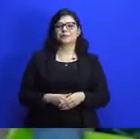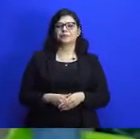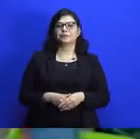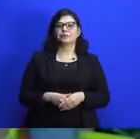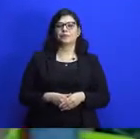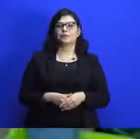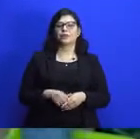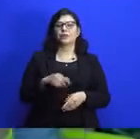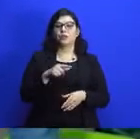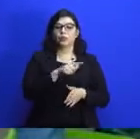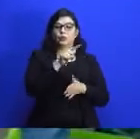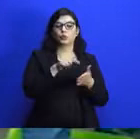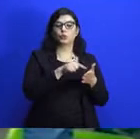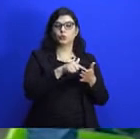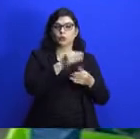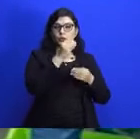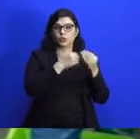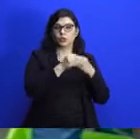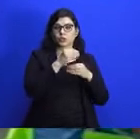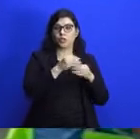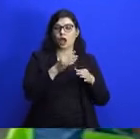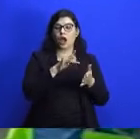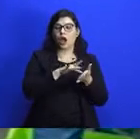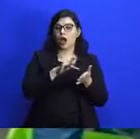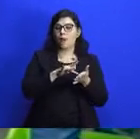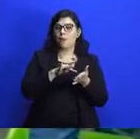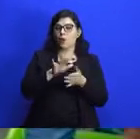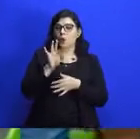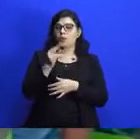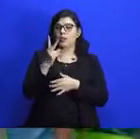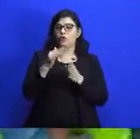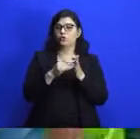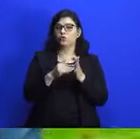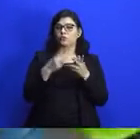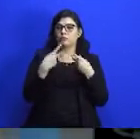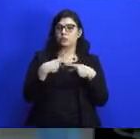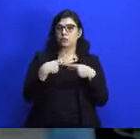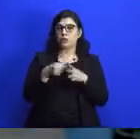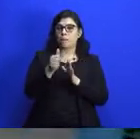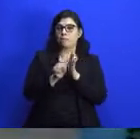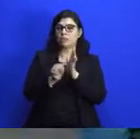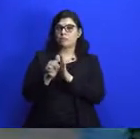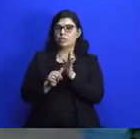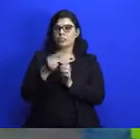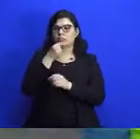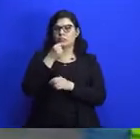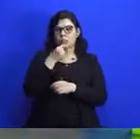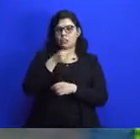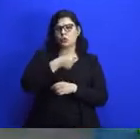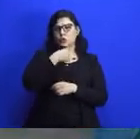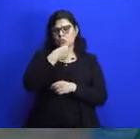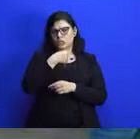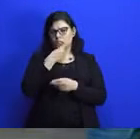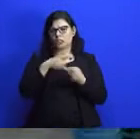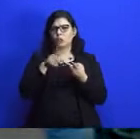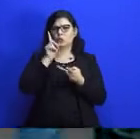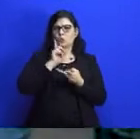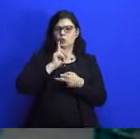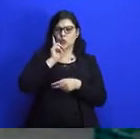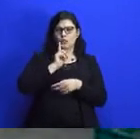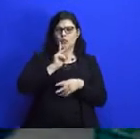de Costa Rica apoya a unas 42 mil personas todos los meses, entre los cuales tenemos niños, adultos mayores,